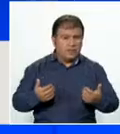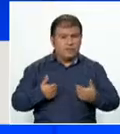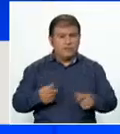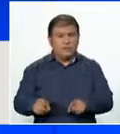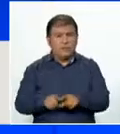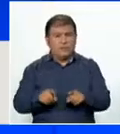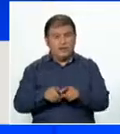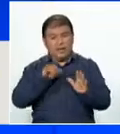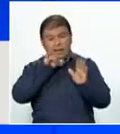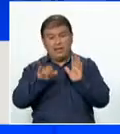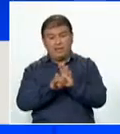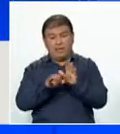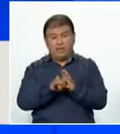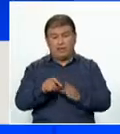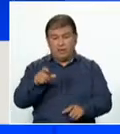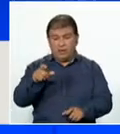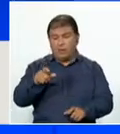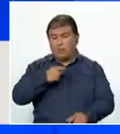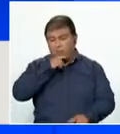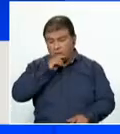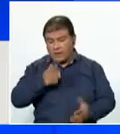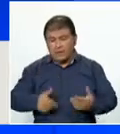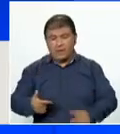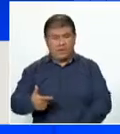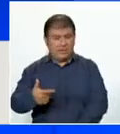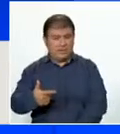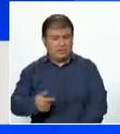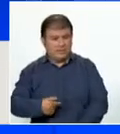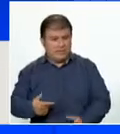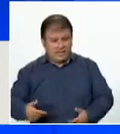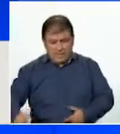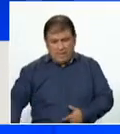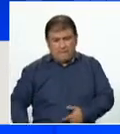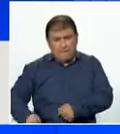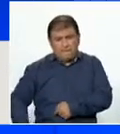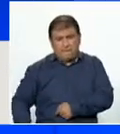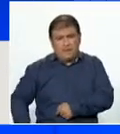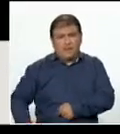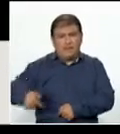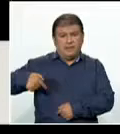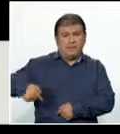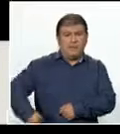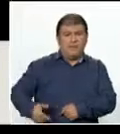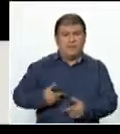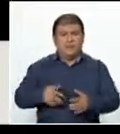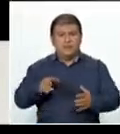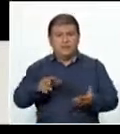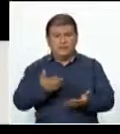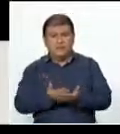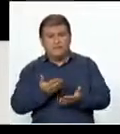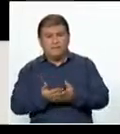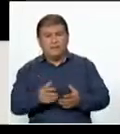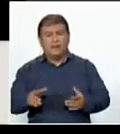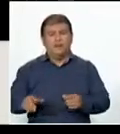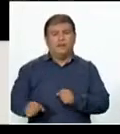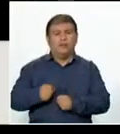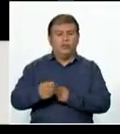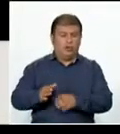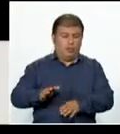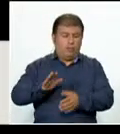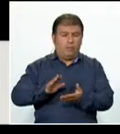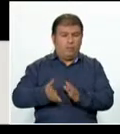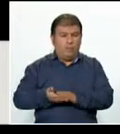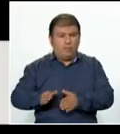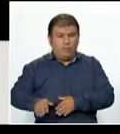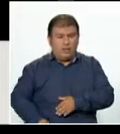teníamos ahí la imagen, ¿no?, de una señora que aparentemente habría recibido esa bala cerca de la pierna, ¿no?, porque la parte que estaba ella y se pone como un pañuelo,